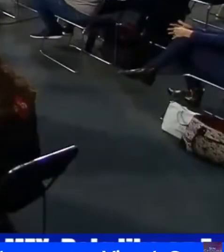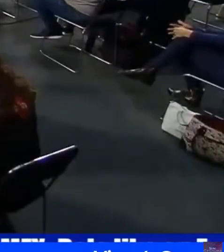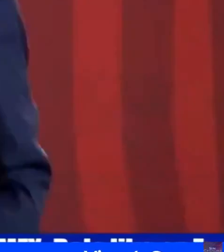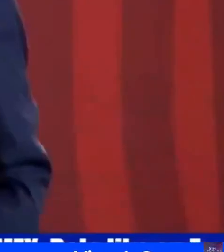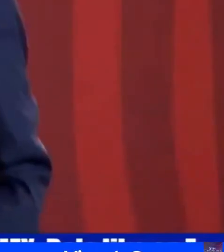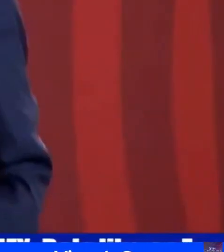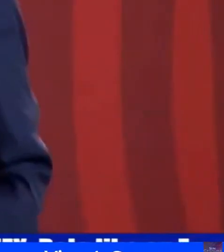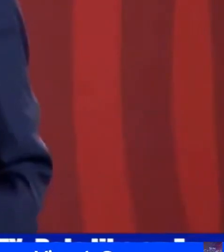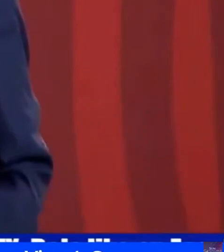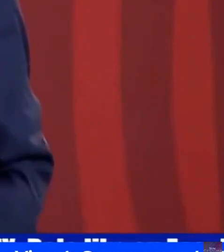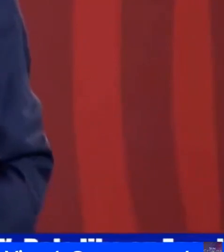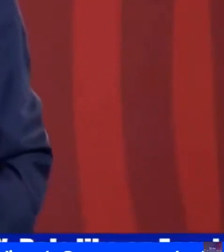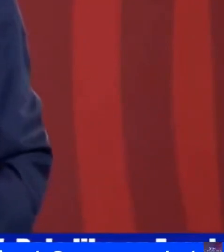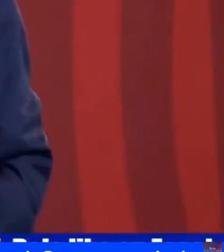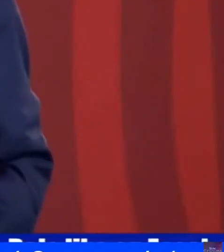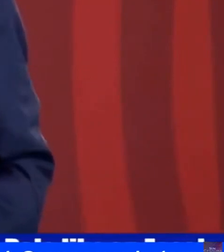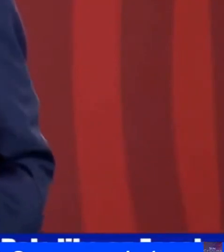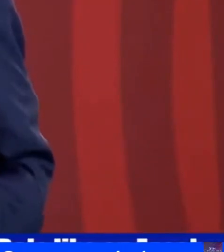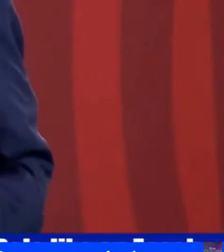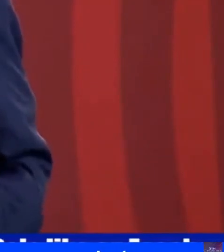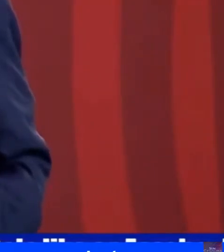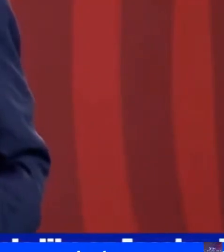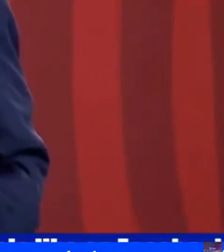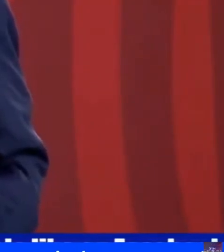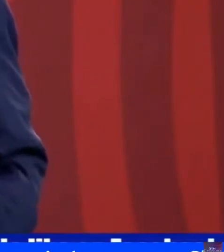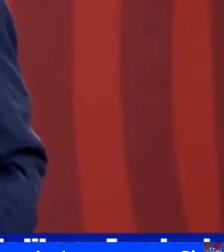pseudo plural,